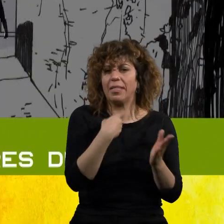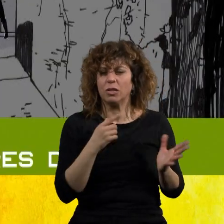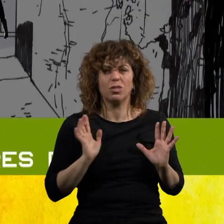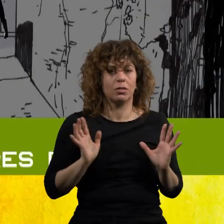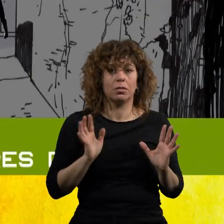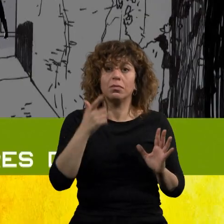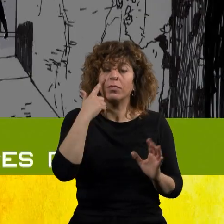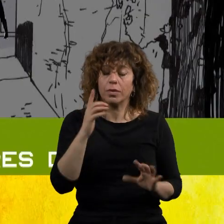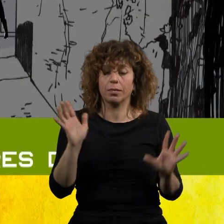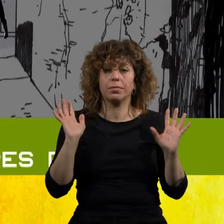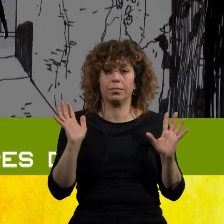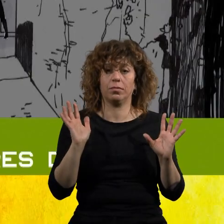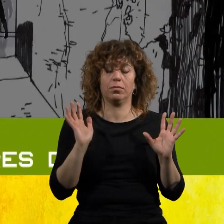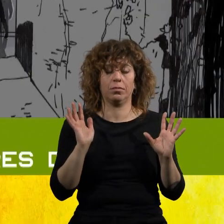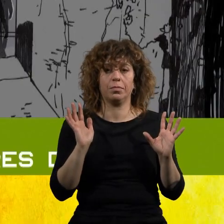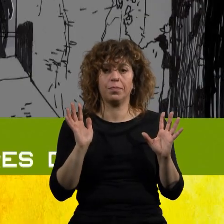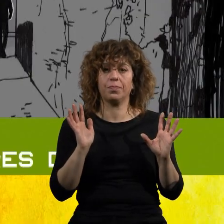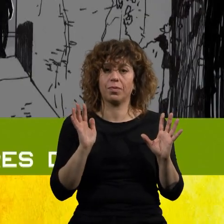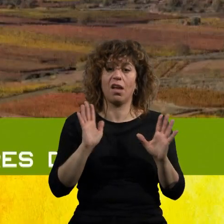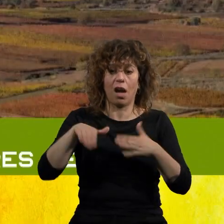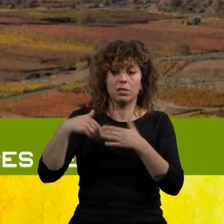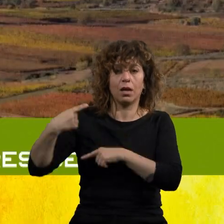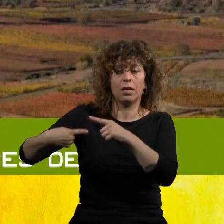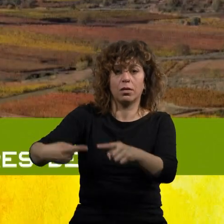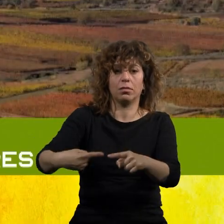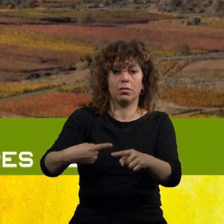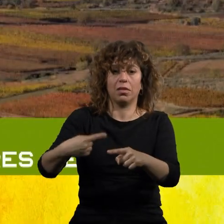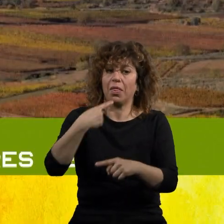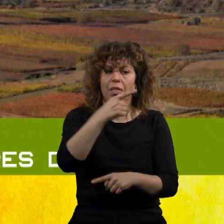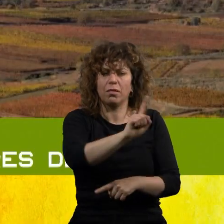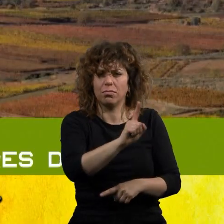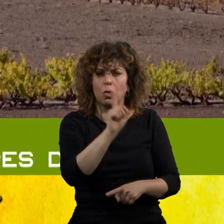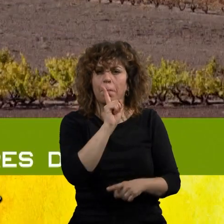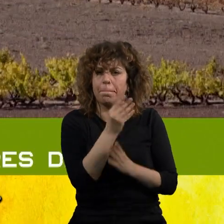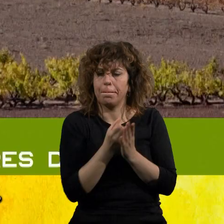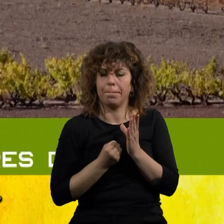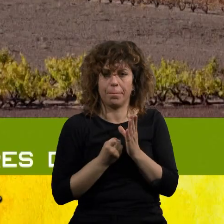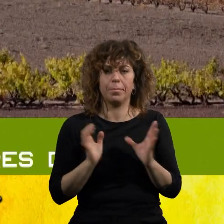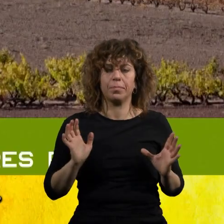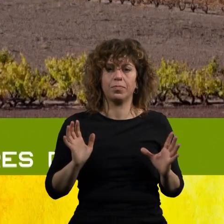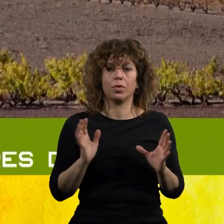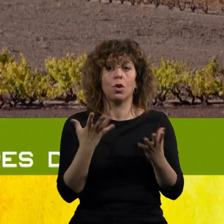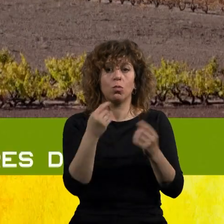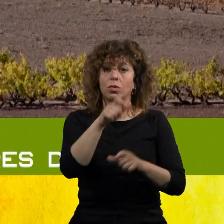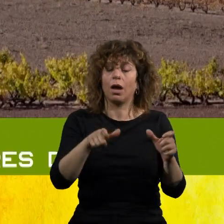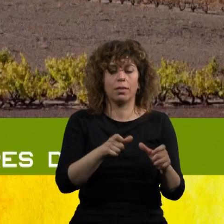O sea, que fíjate, ¿no? Que luego incluso generaciones otros que le decían que no hablara, ¿no? Y luego mucha gente que no quiso